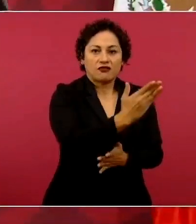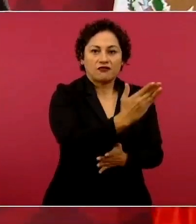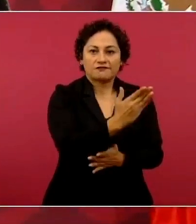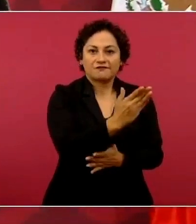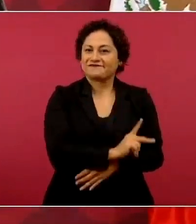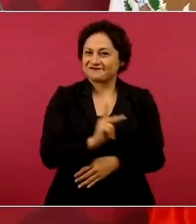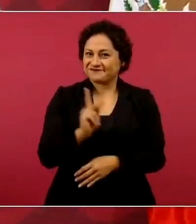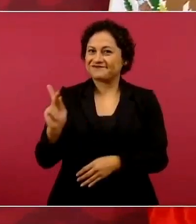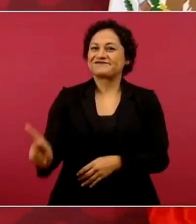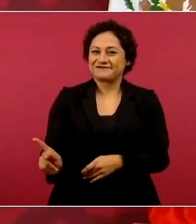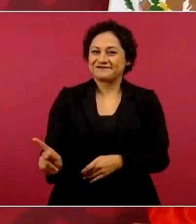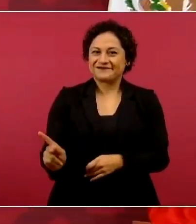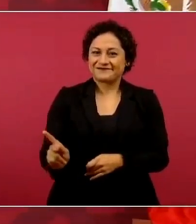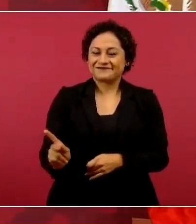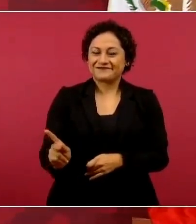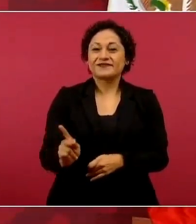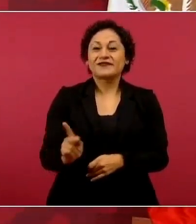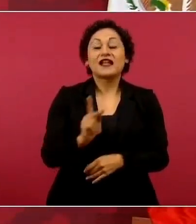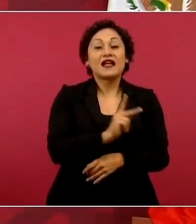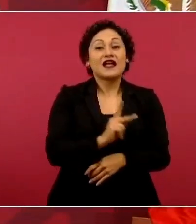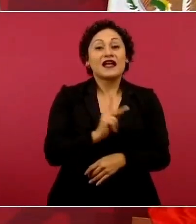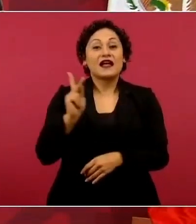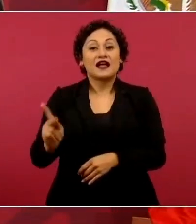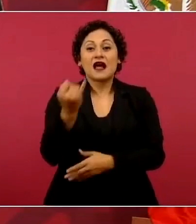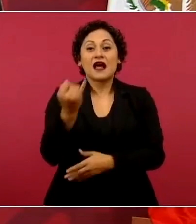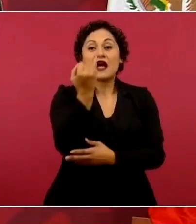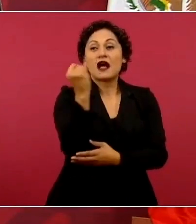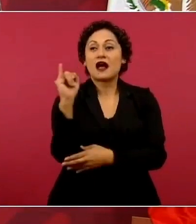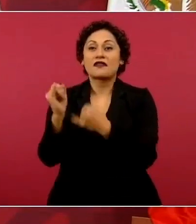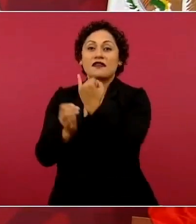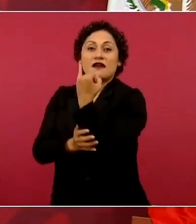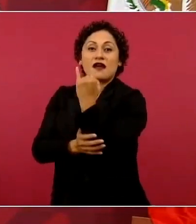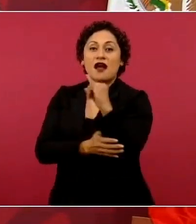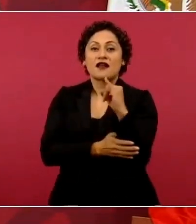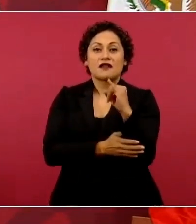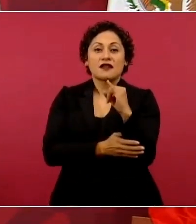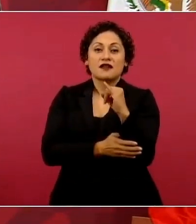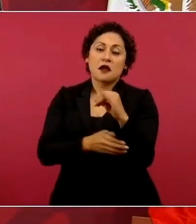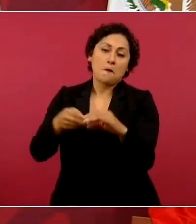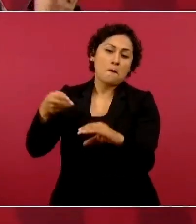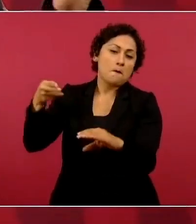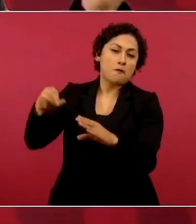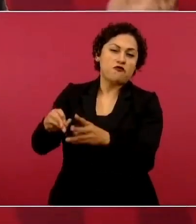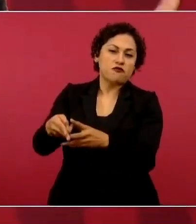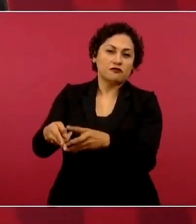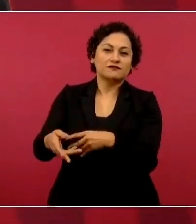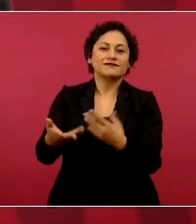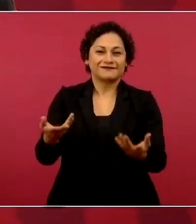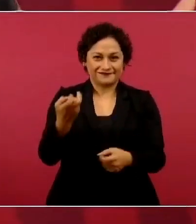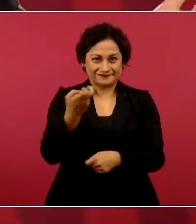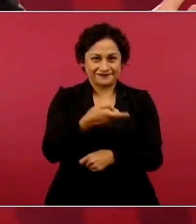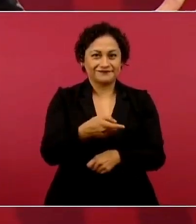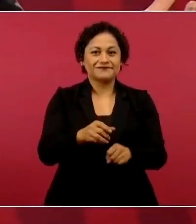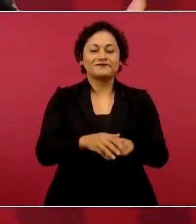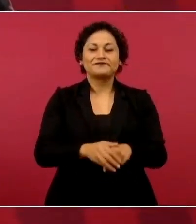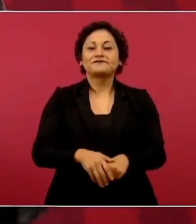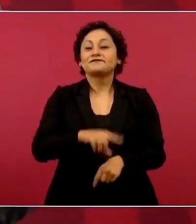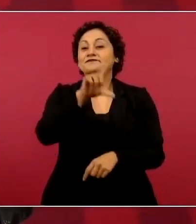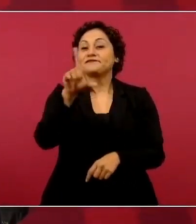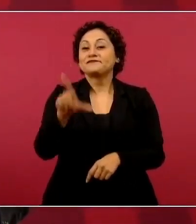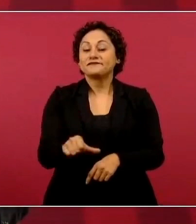Es como una espada en un jardín. Luego, Juárez.